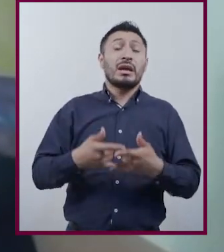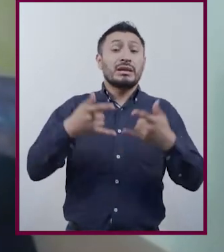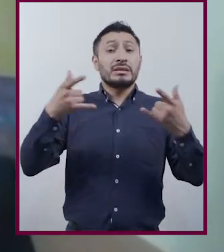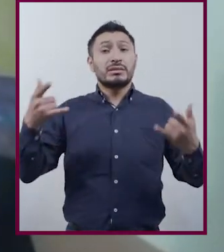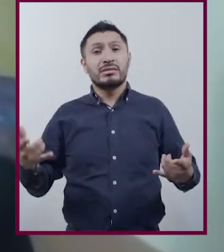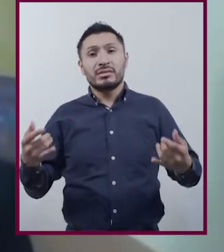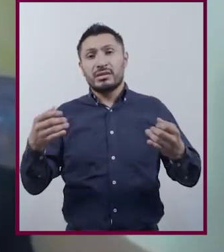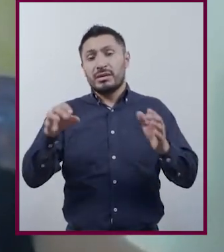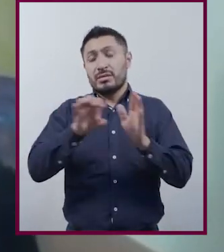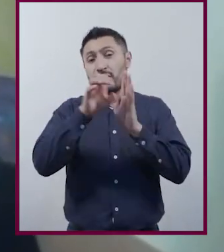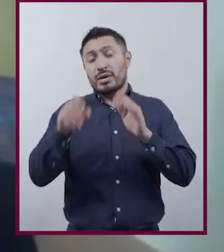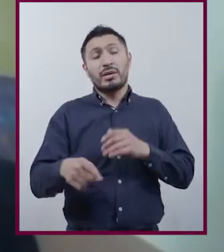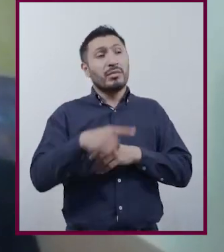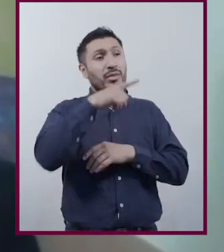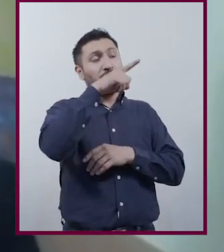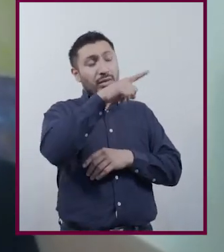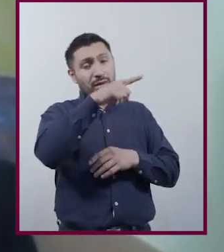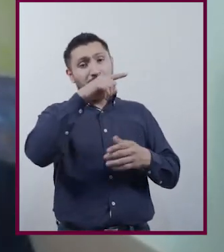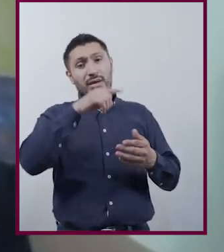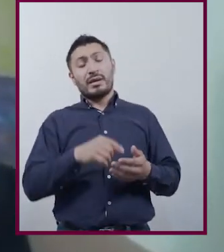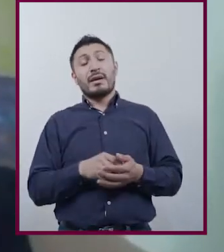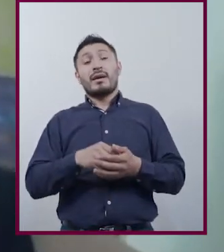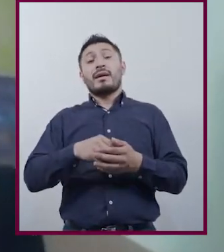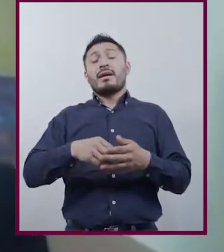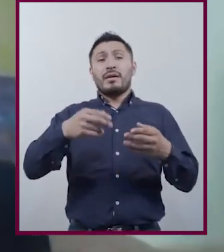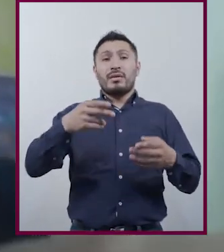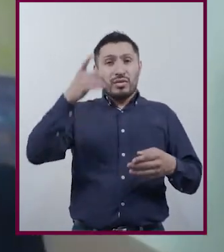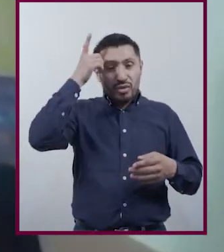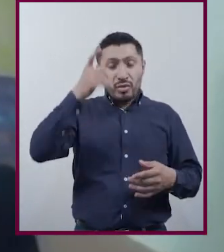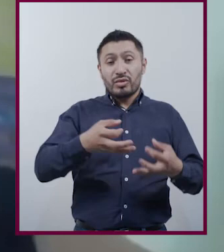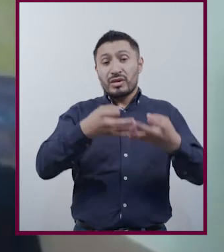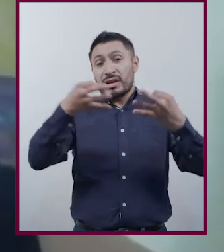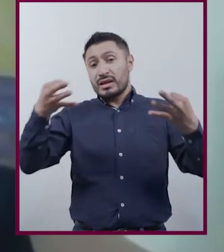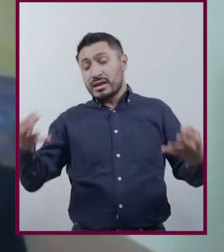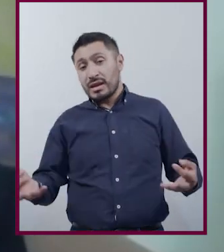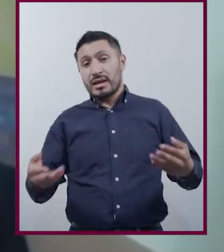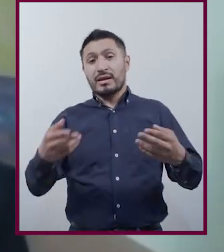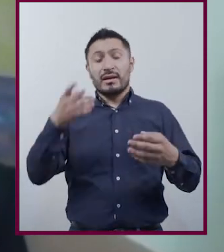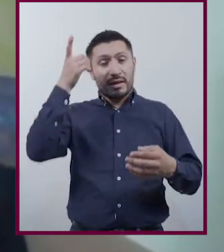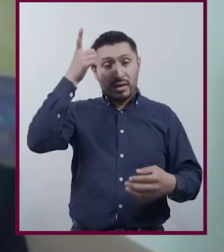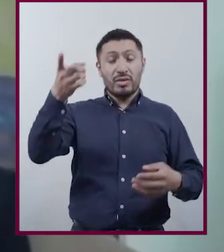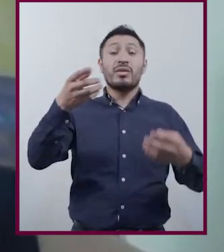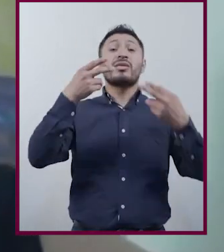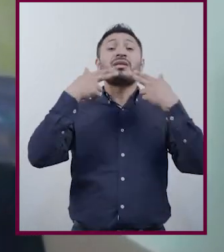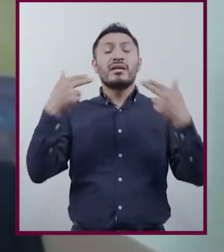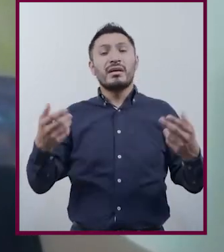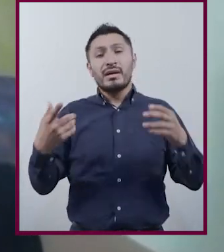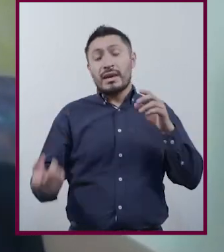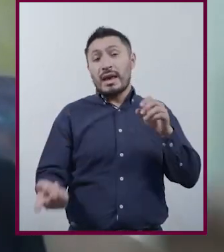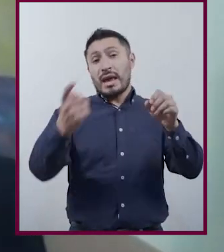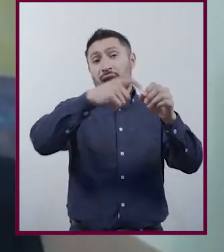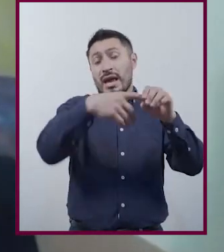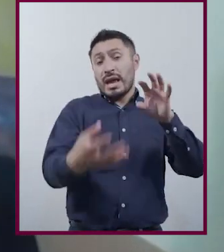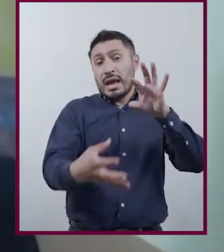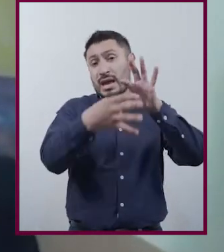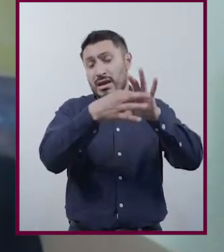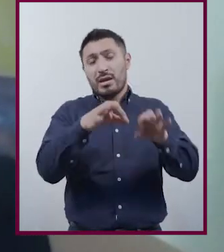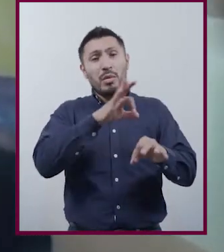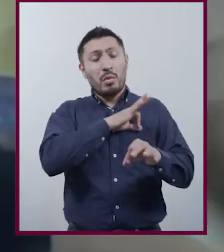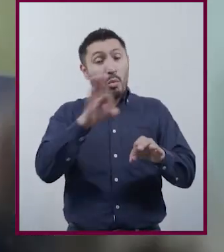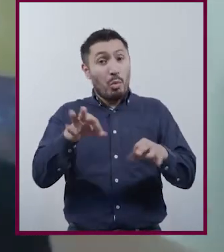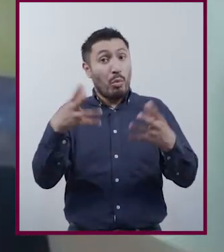son los terratenientes, los hacendados, quienes están aliados con ellos, pueden